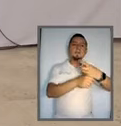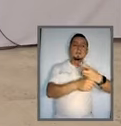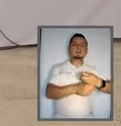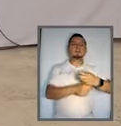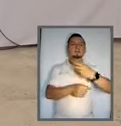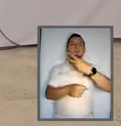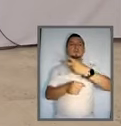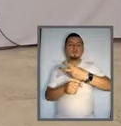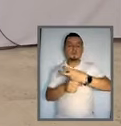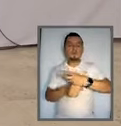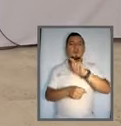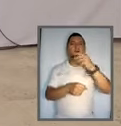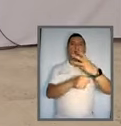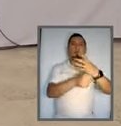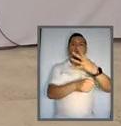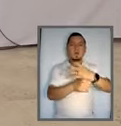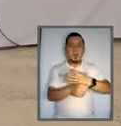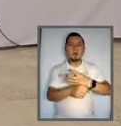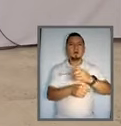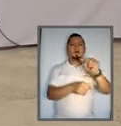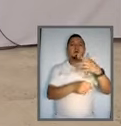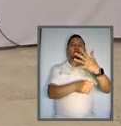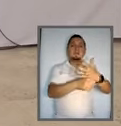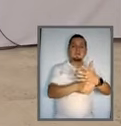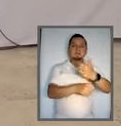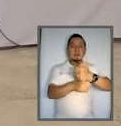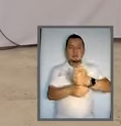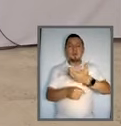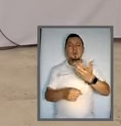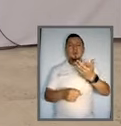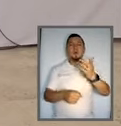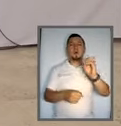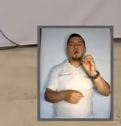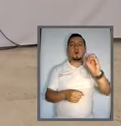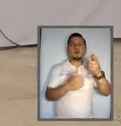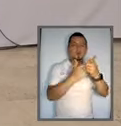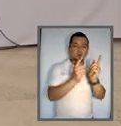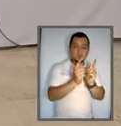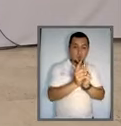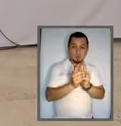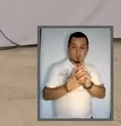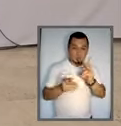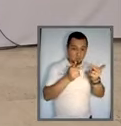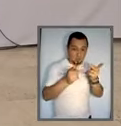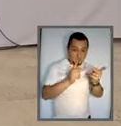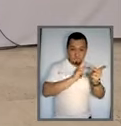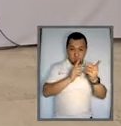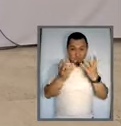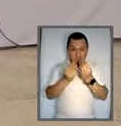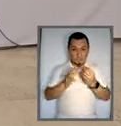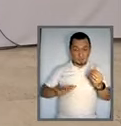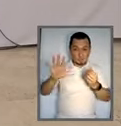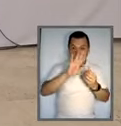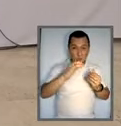grado, otros días vayan los de tercero y cuarto, otros vayan los de quinto, o se contempla la reactivación también del escenario de reactivar